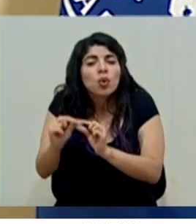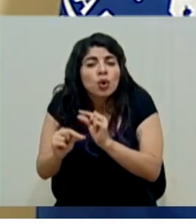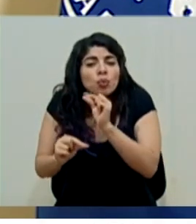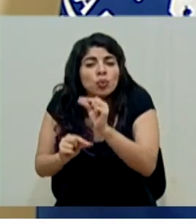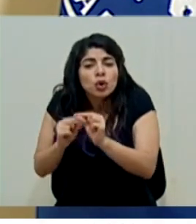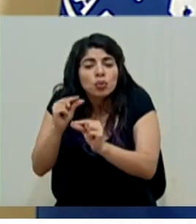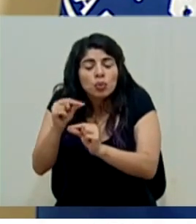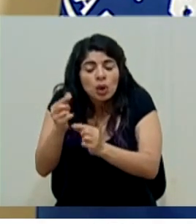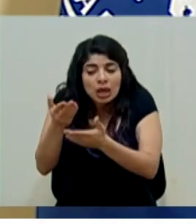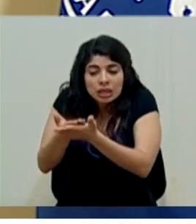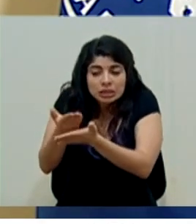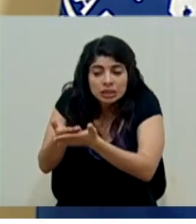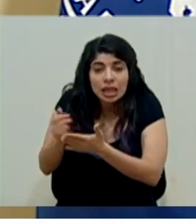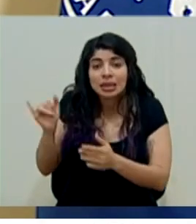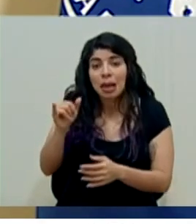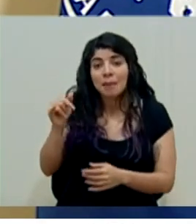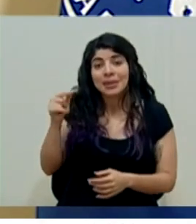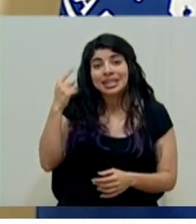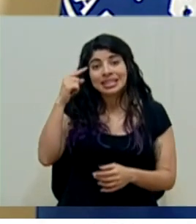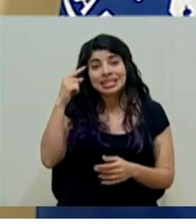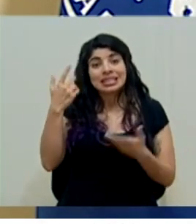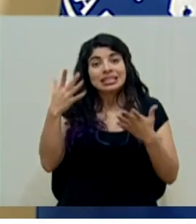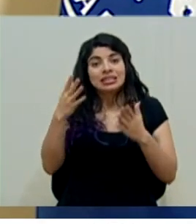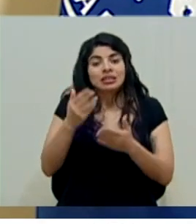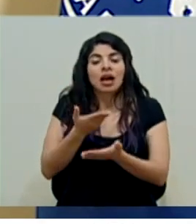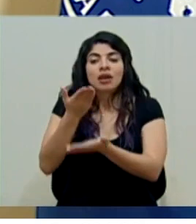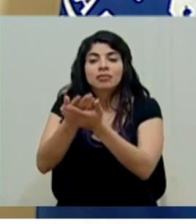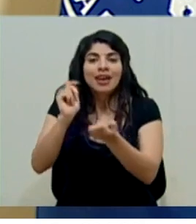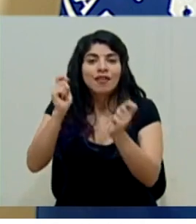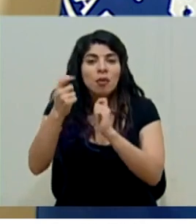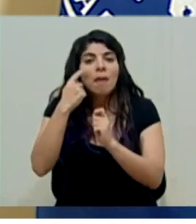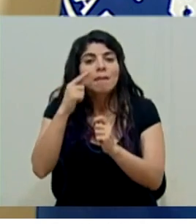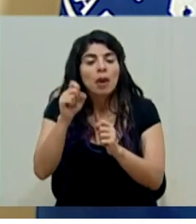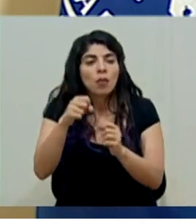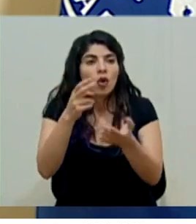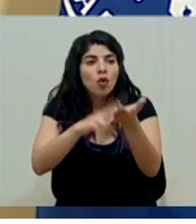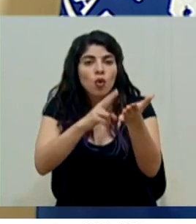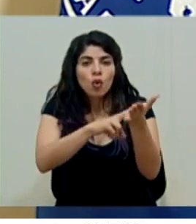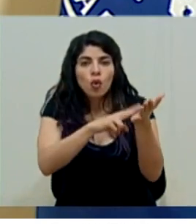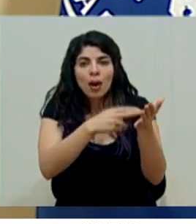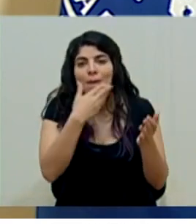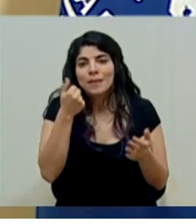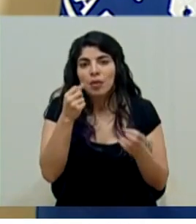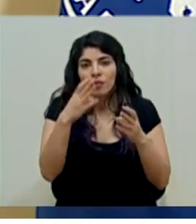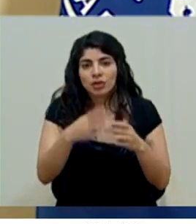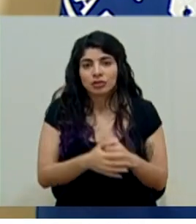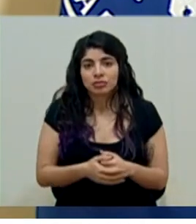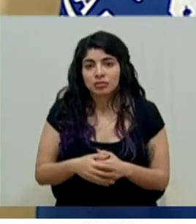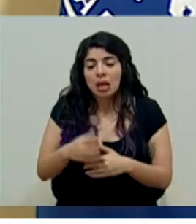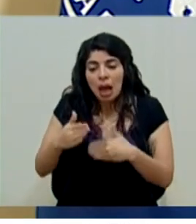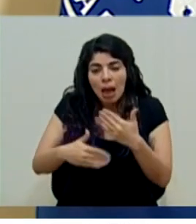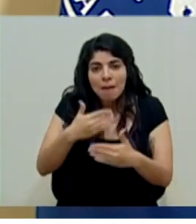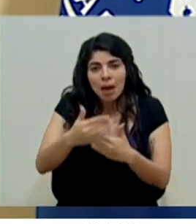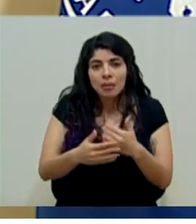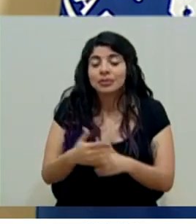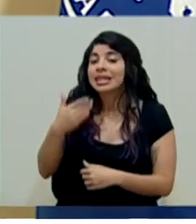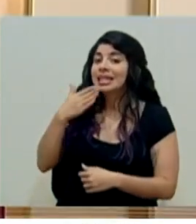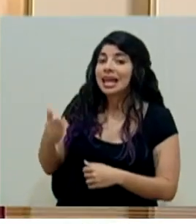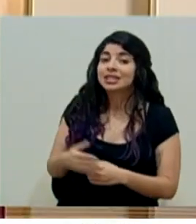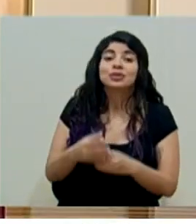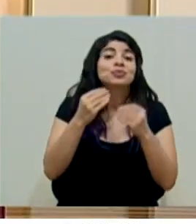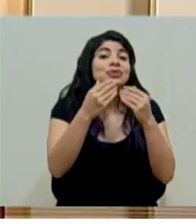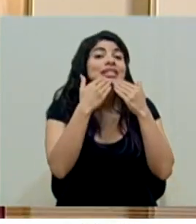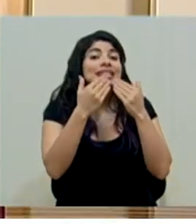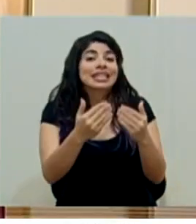para poder reclutar mejor los maestros y las maestras. Ahí vamos. Gracias. Gracias a usted, José. Muchas